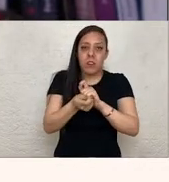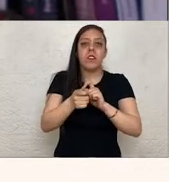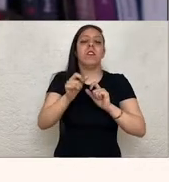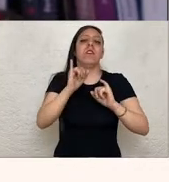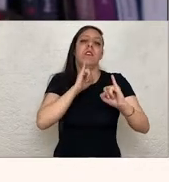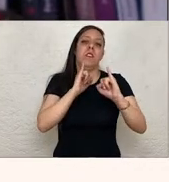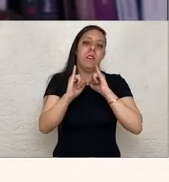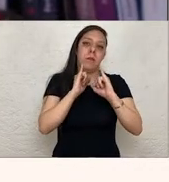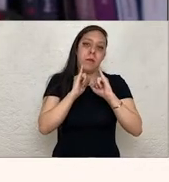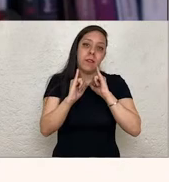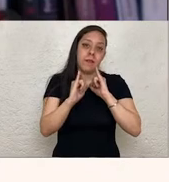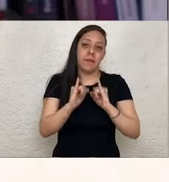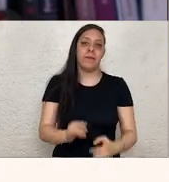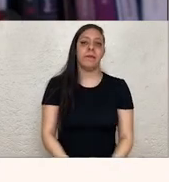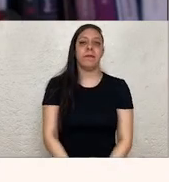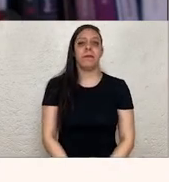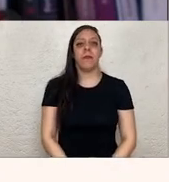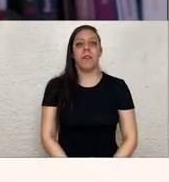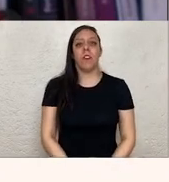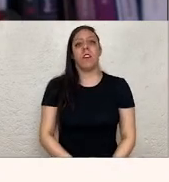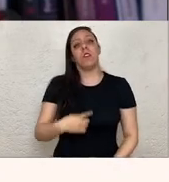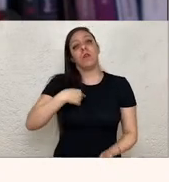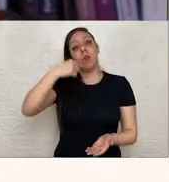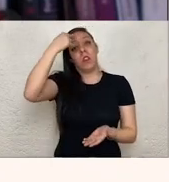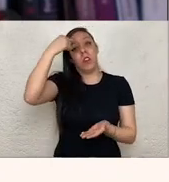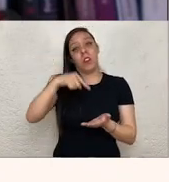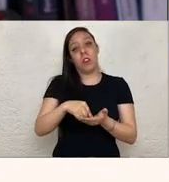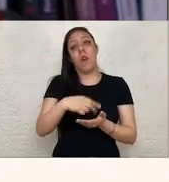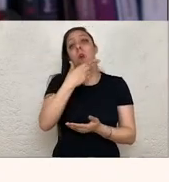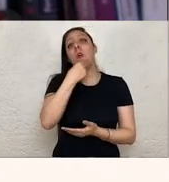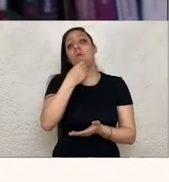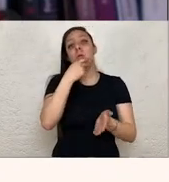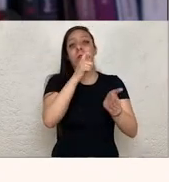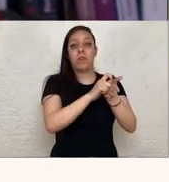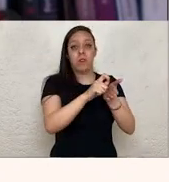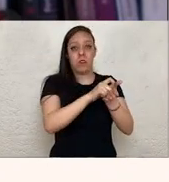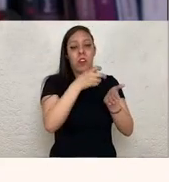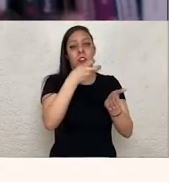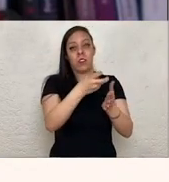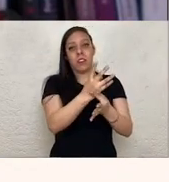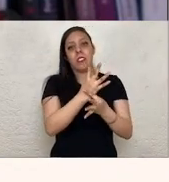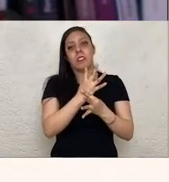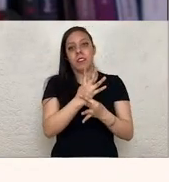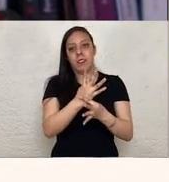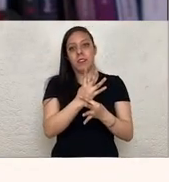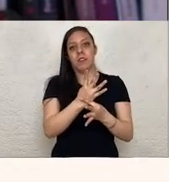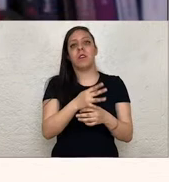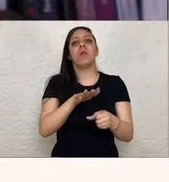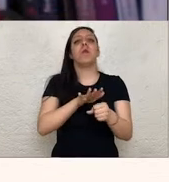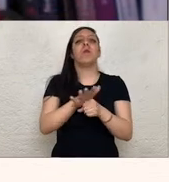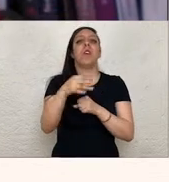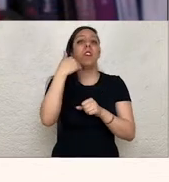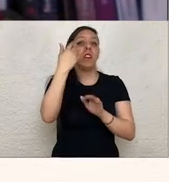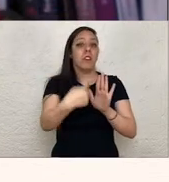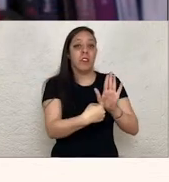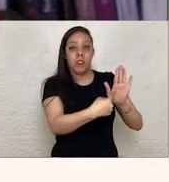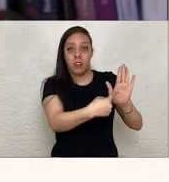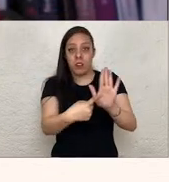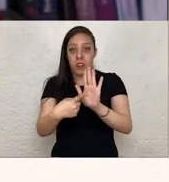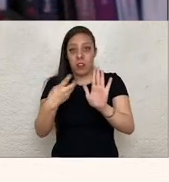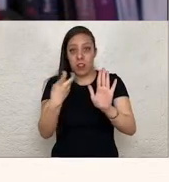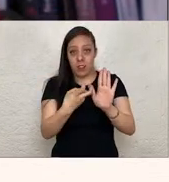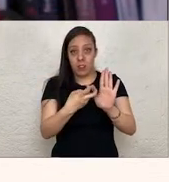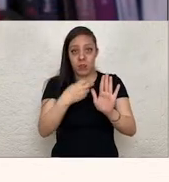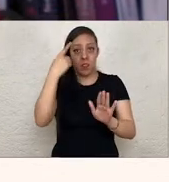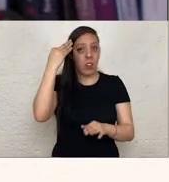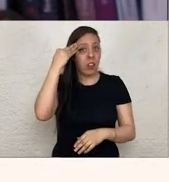propone relevar y que se complementa con esta idea de la importancia que adquiere Malintzin